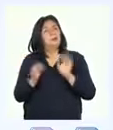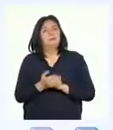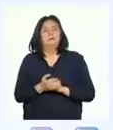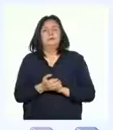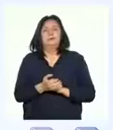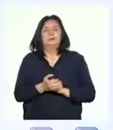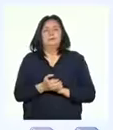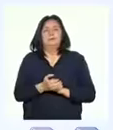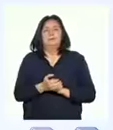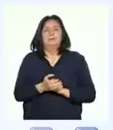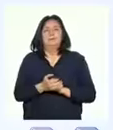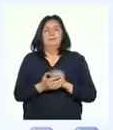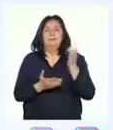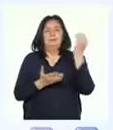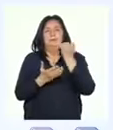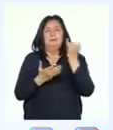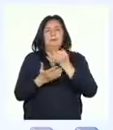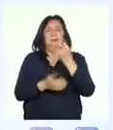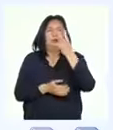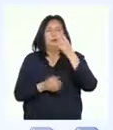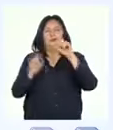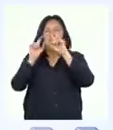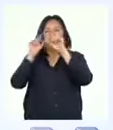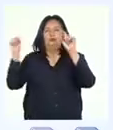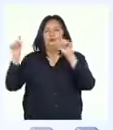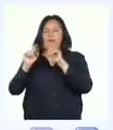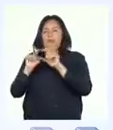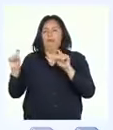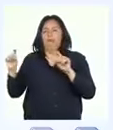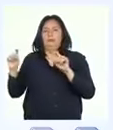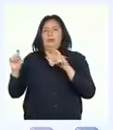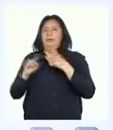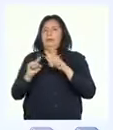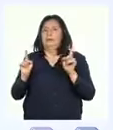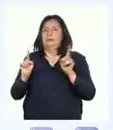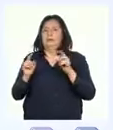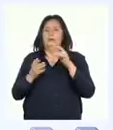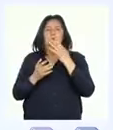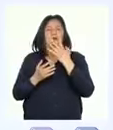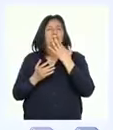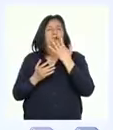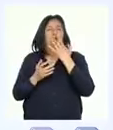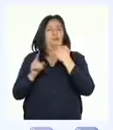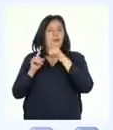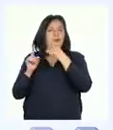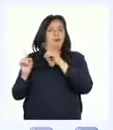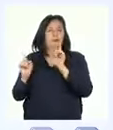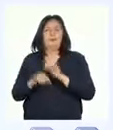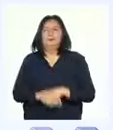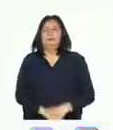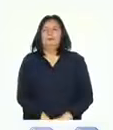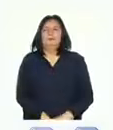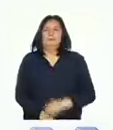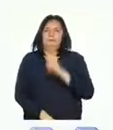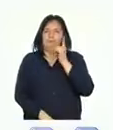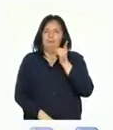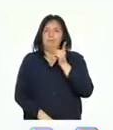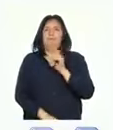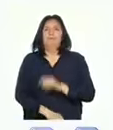entonces dibujaré 2 barras del mismo tamaño, pero las pintaré de diferente color.